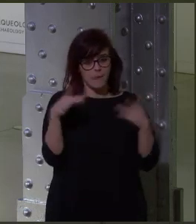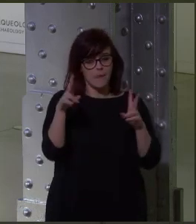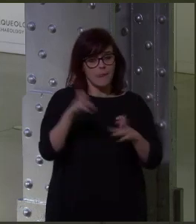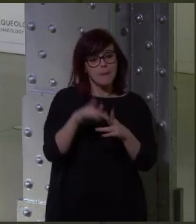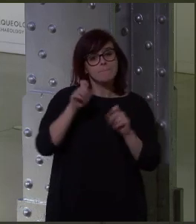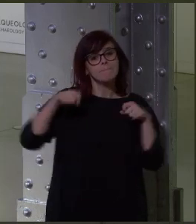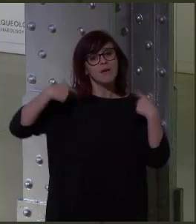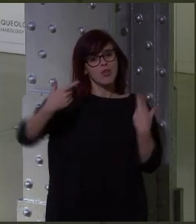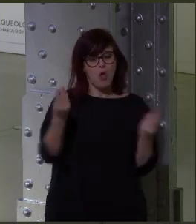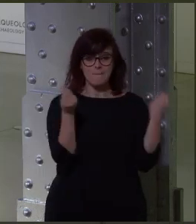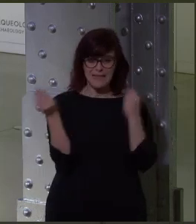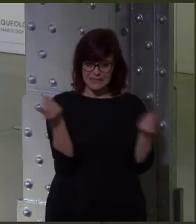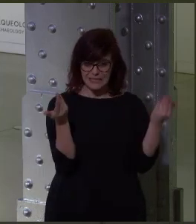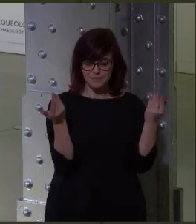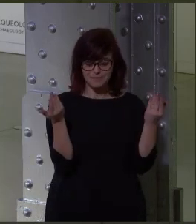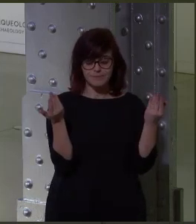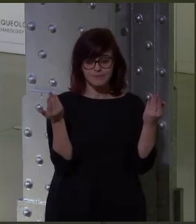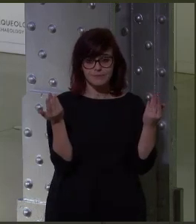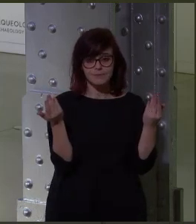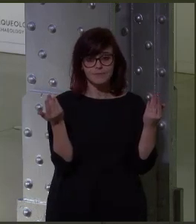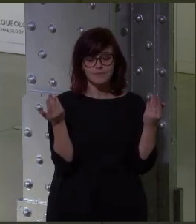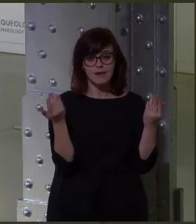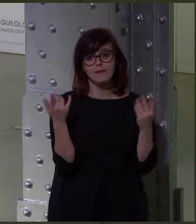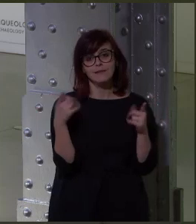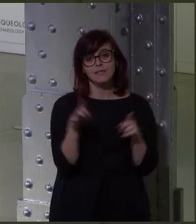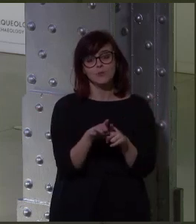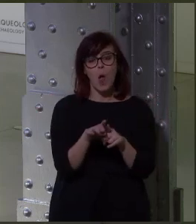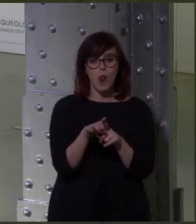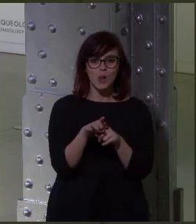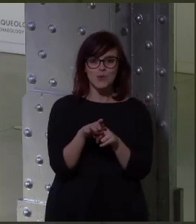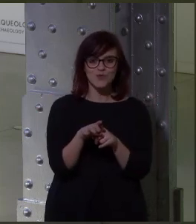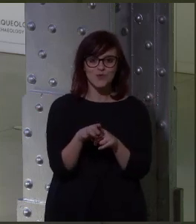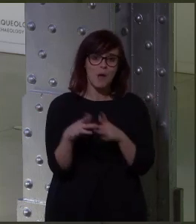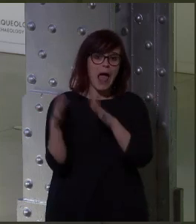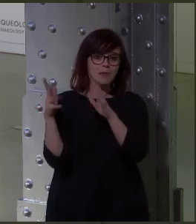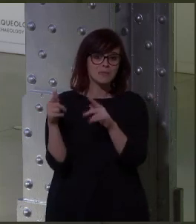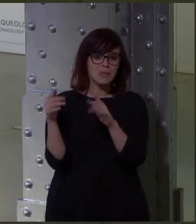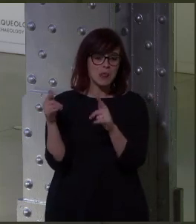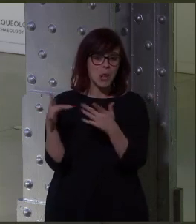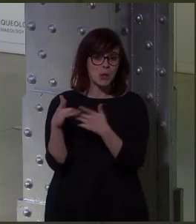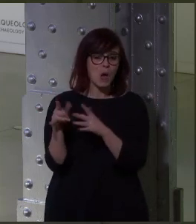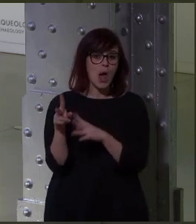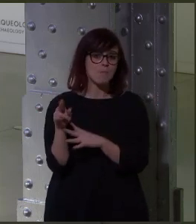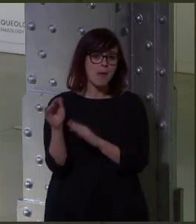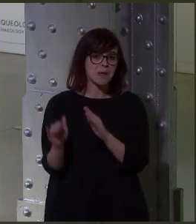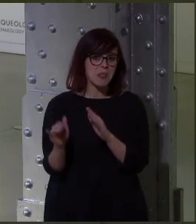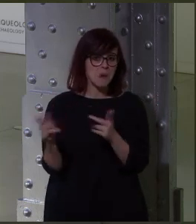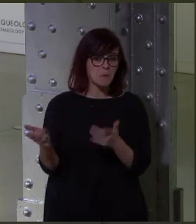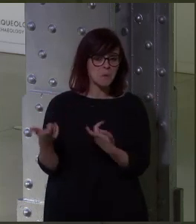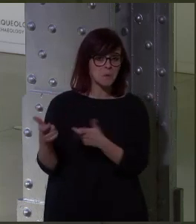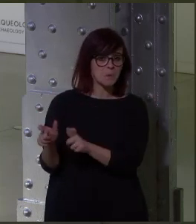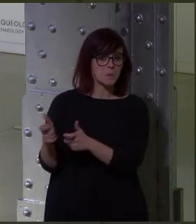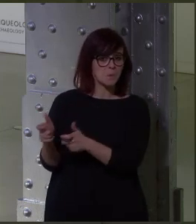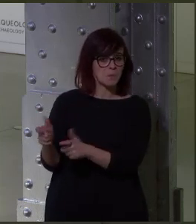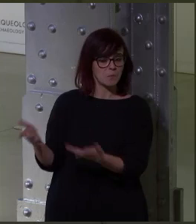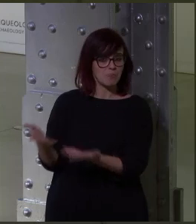parte de medio ambiente suele ser la hermana pequeña de las administraciones, y frente a administraciones